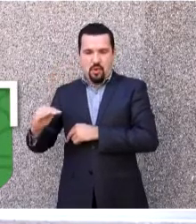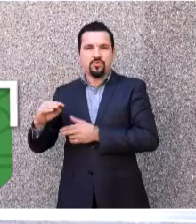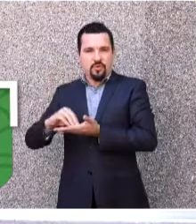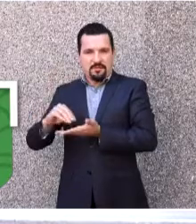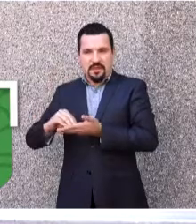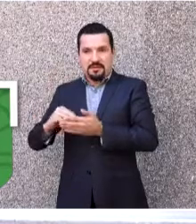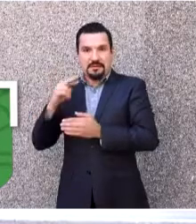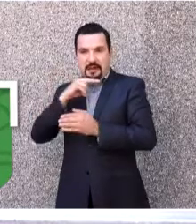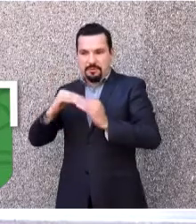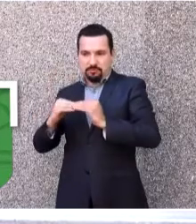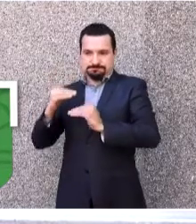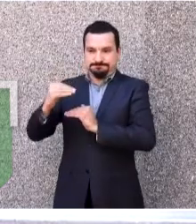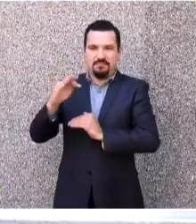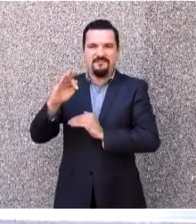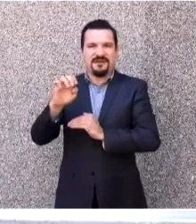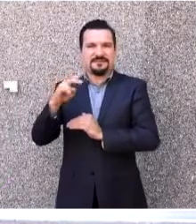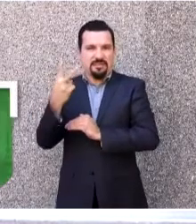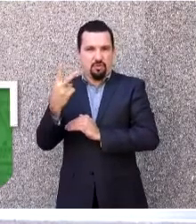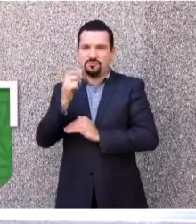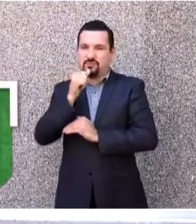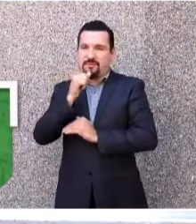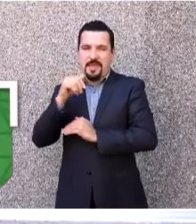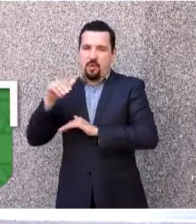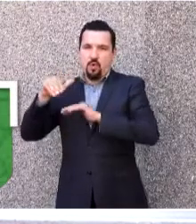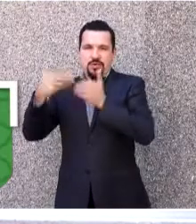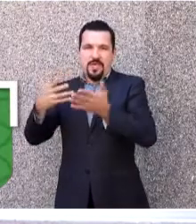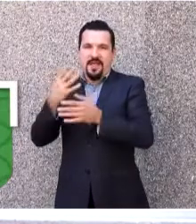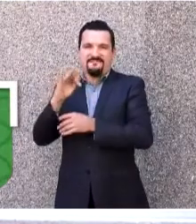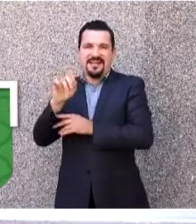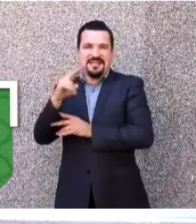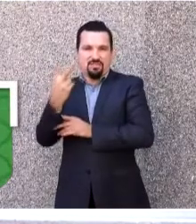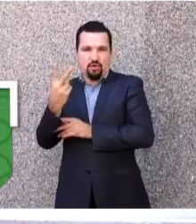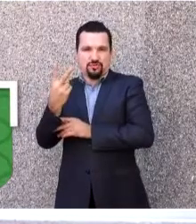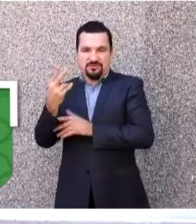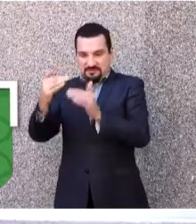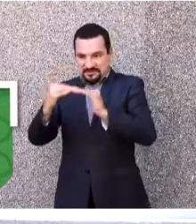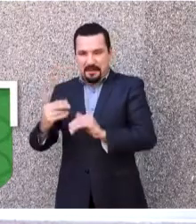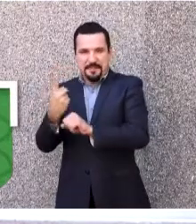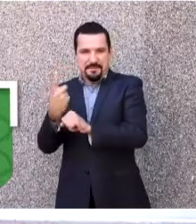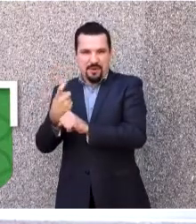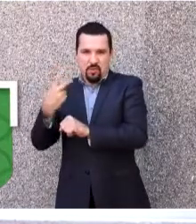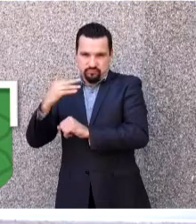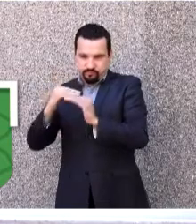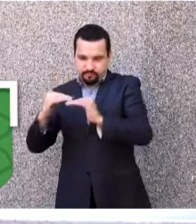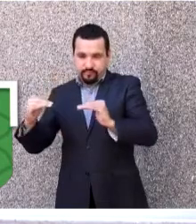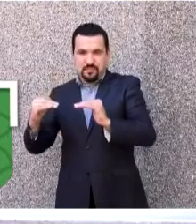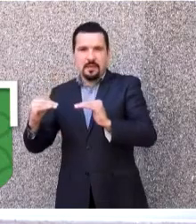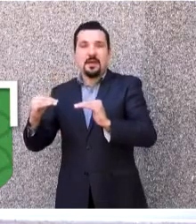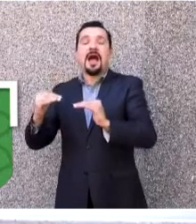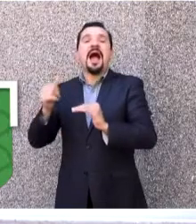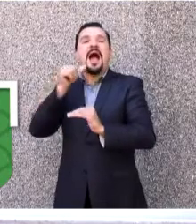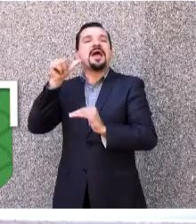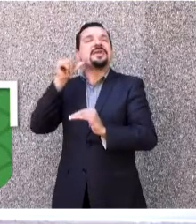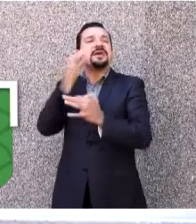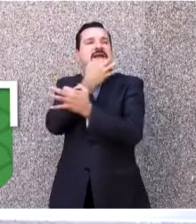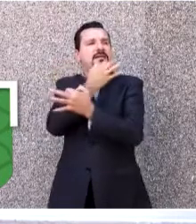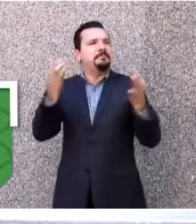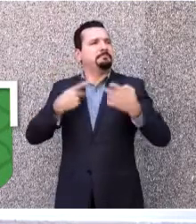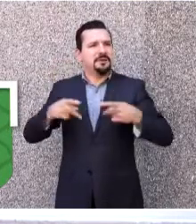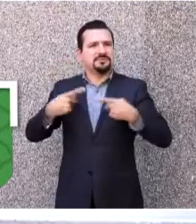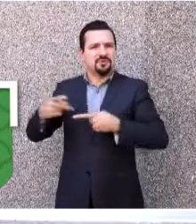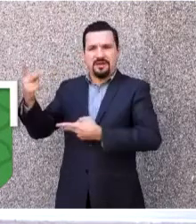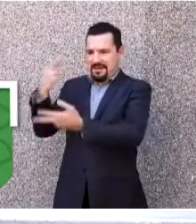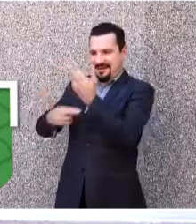1. Y el día de ayer pedíamos que la gente que regresa de otras ciudades, incluso